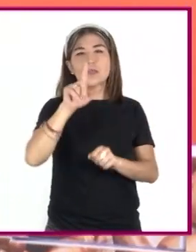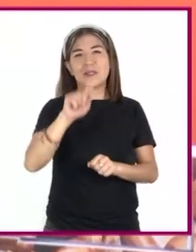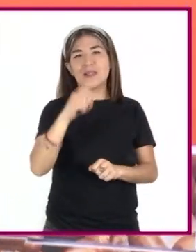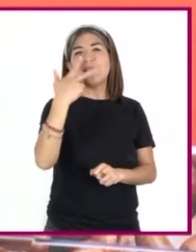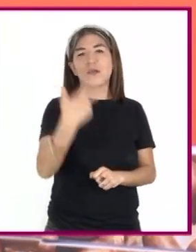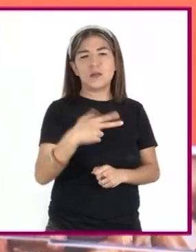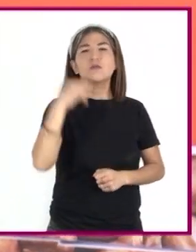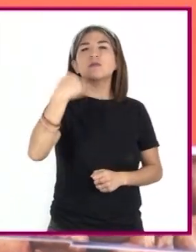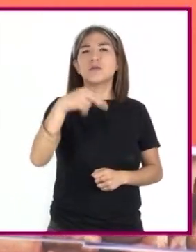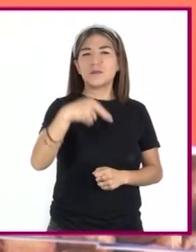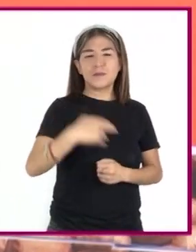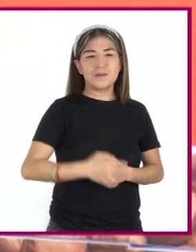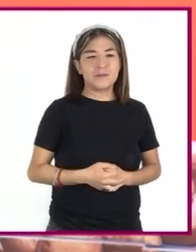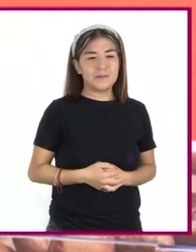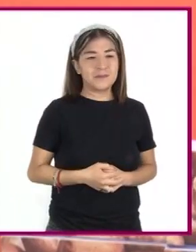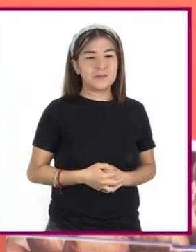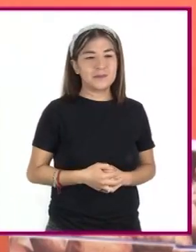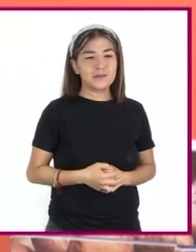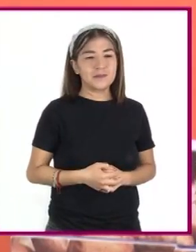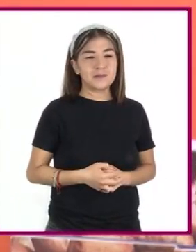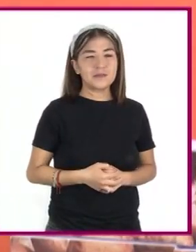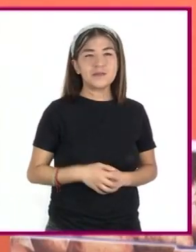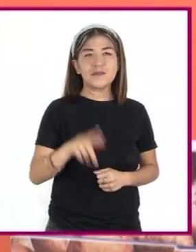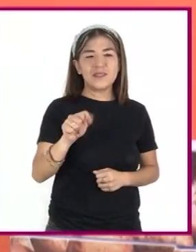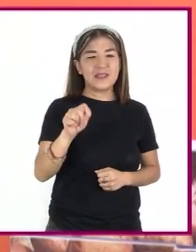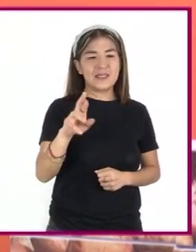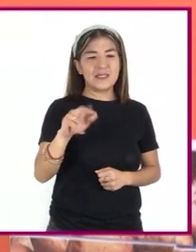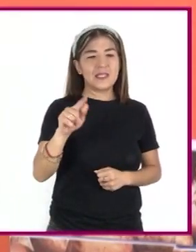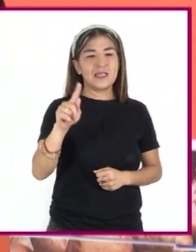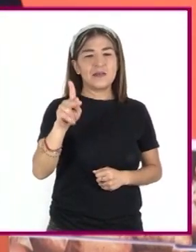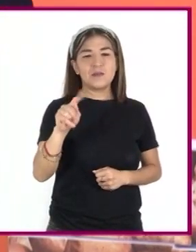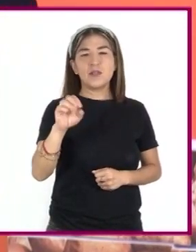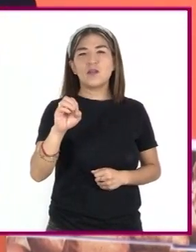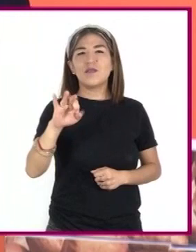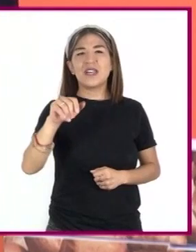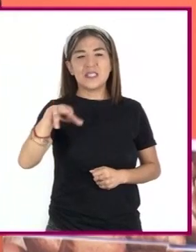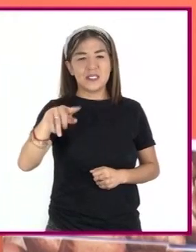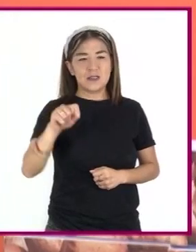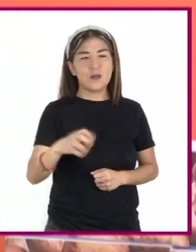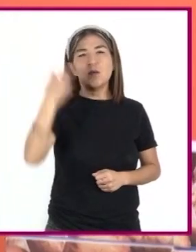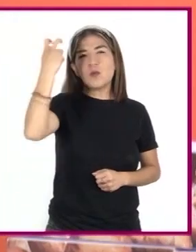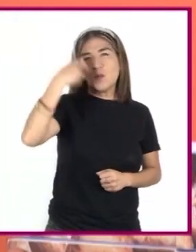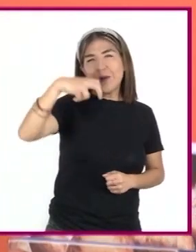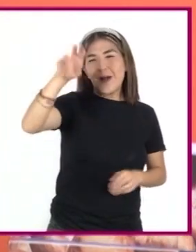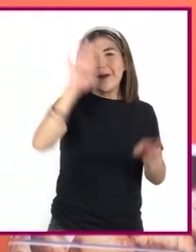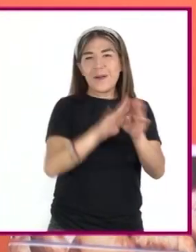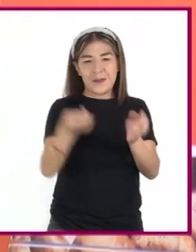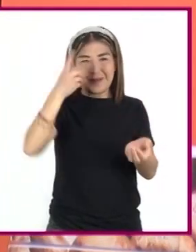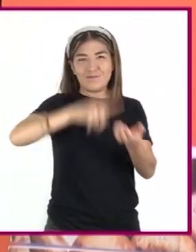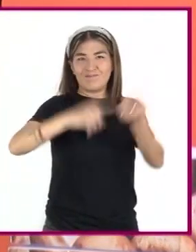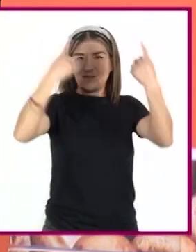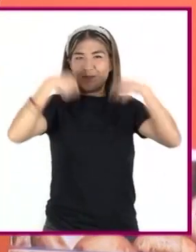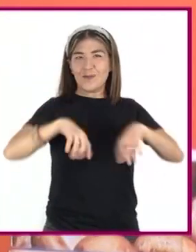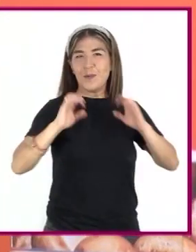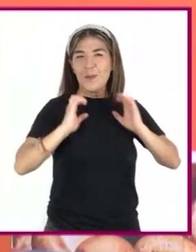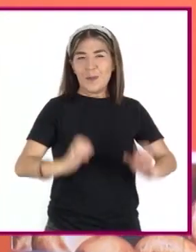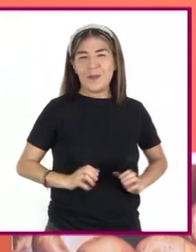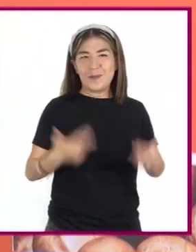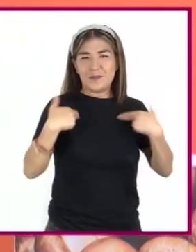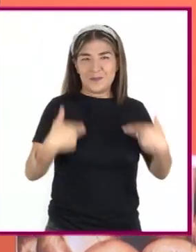1978, titulado Triptofanito. Un viaje por el cuerpo humano.